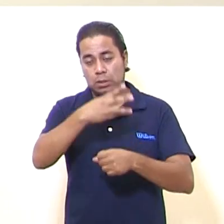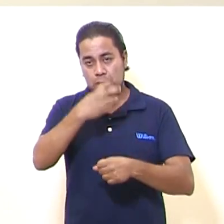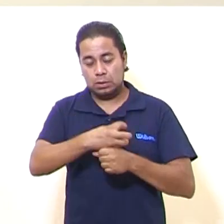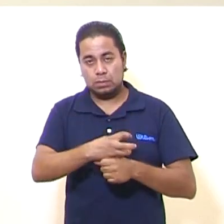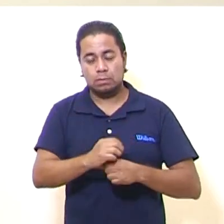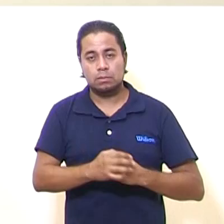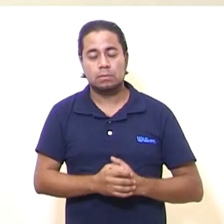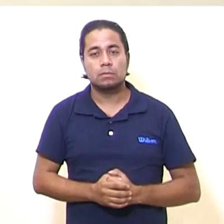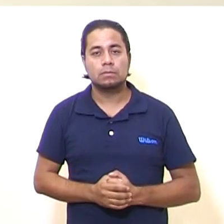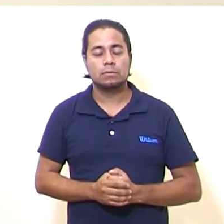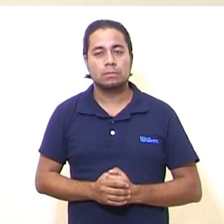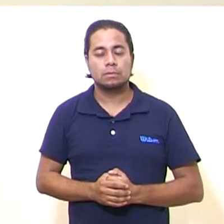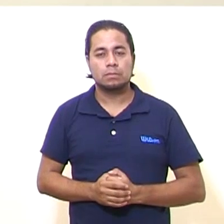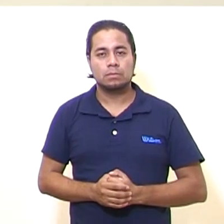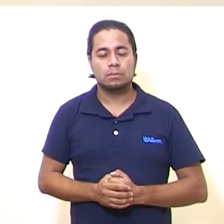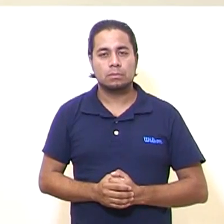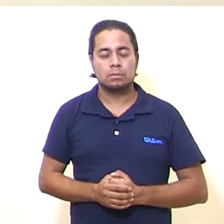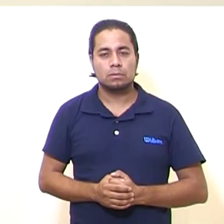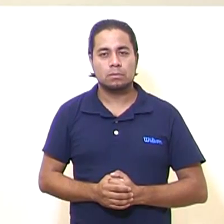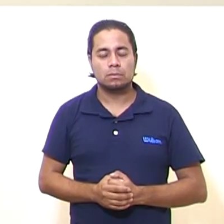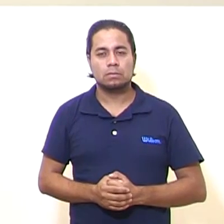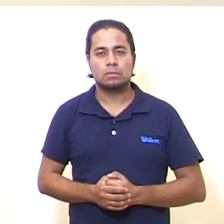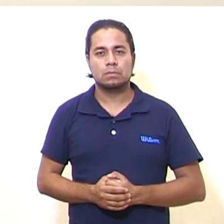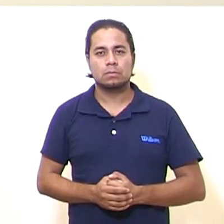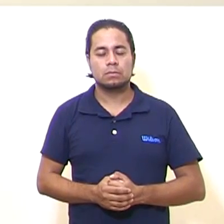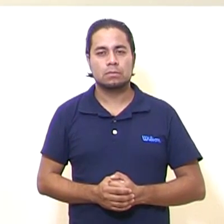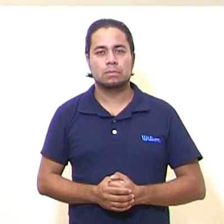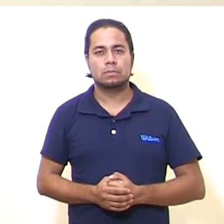La tercera es que